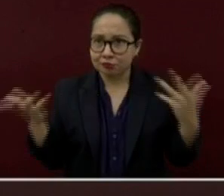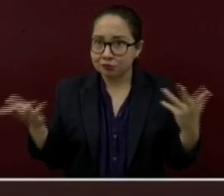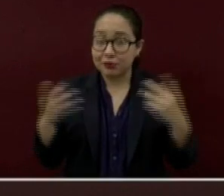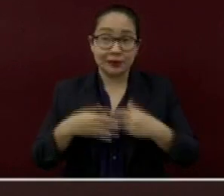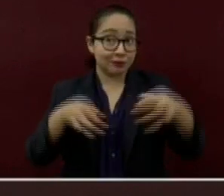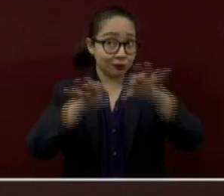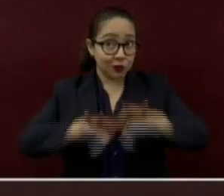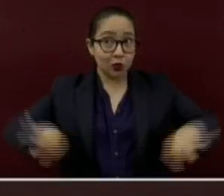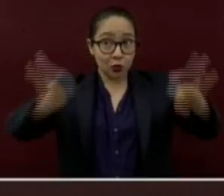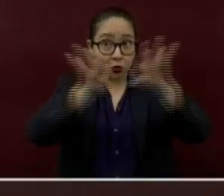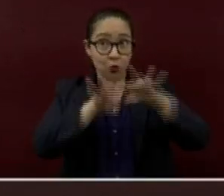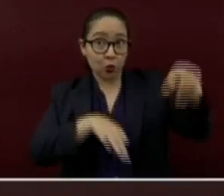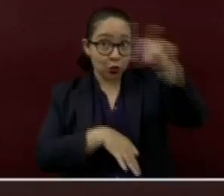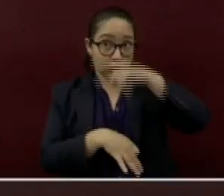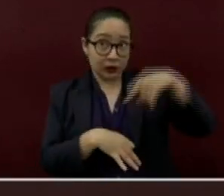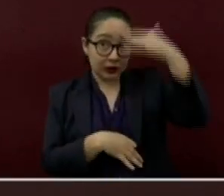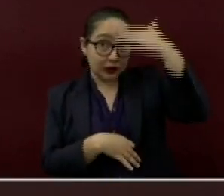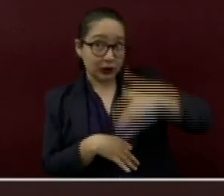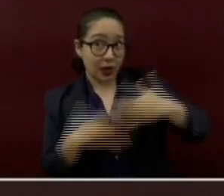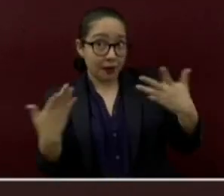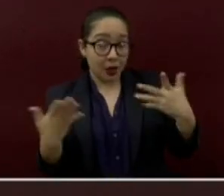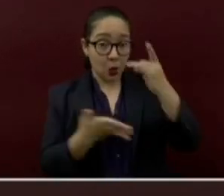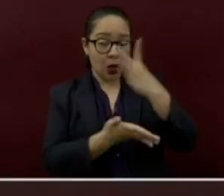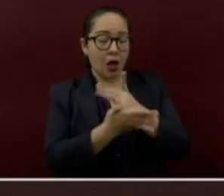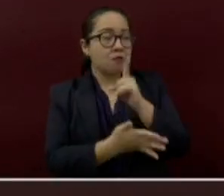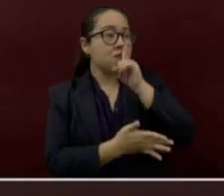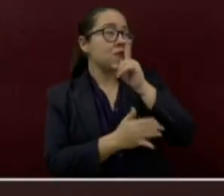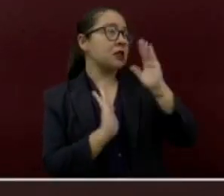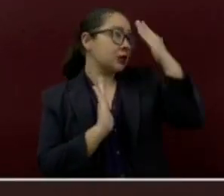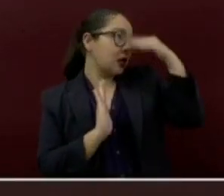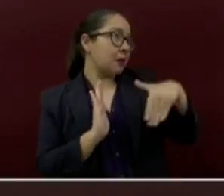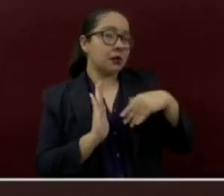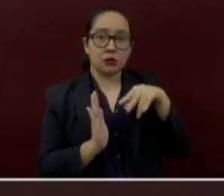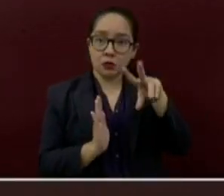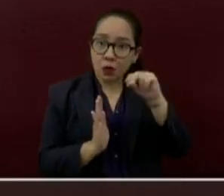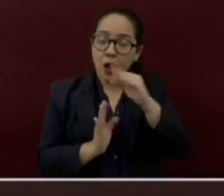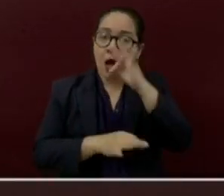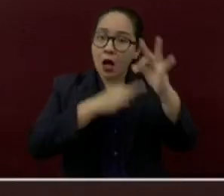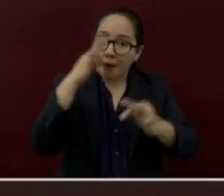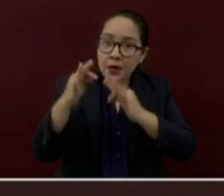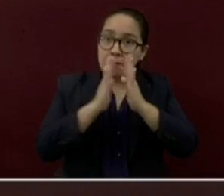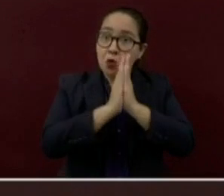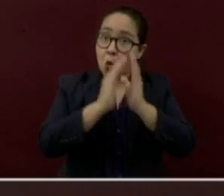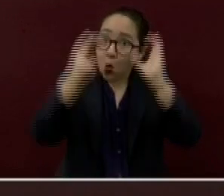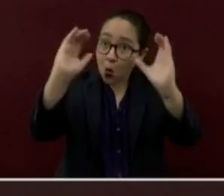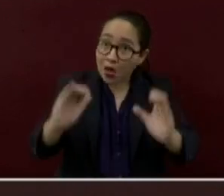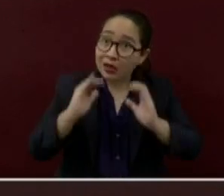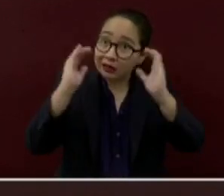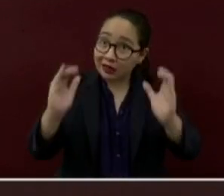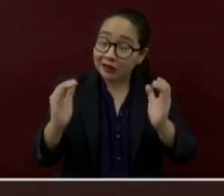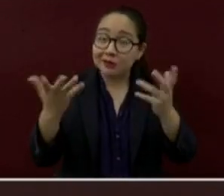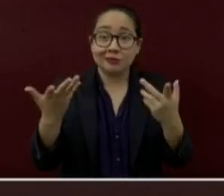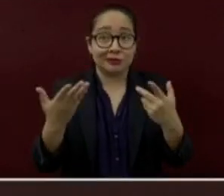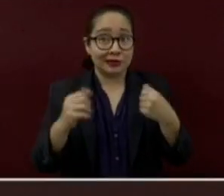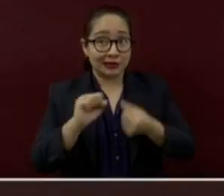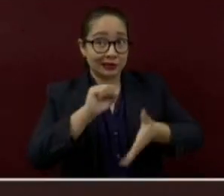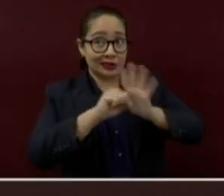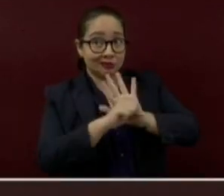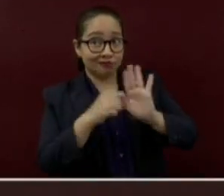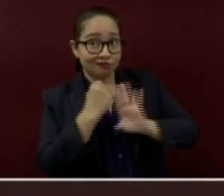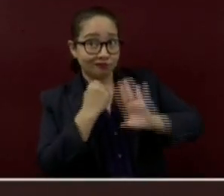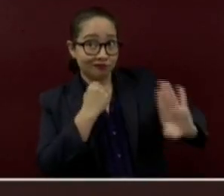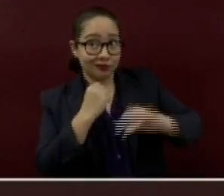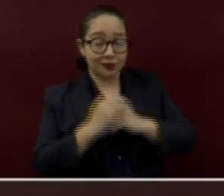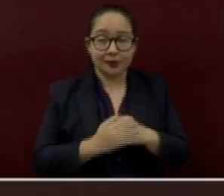es importante que no no sólo la conozcan tomen sus precauciones y no se expongan a contraer la cob y